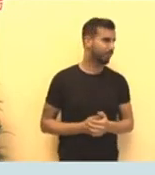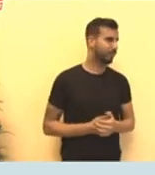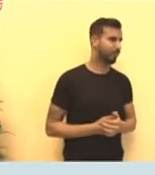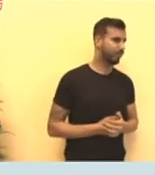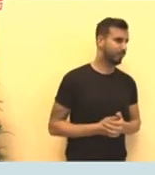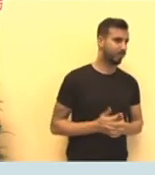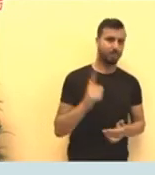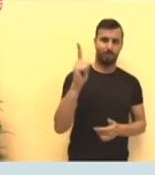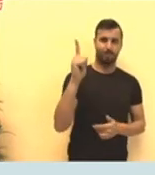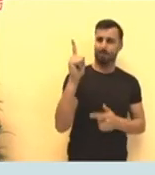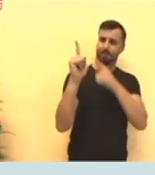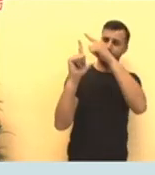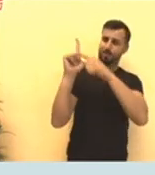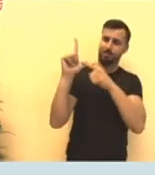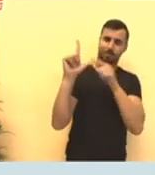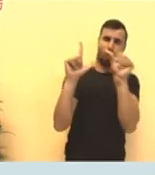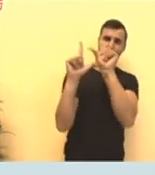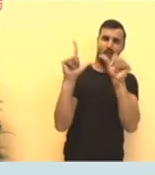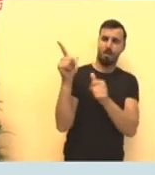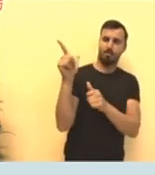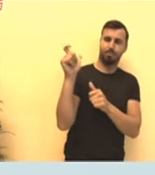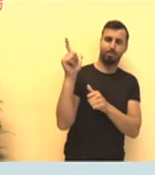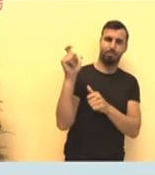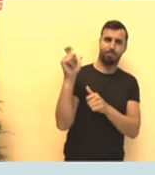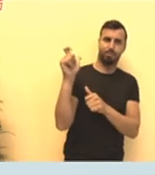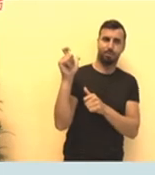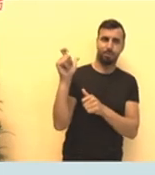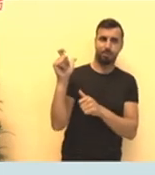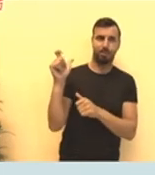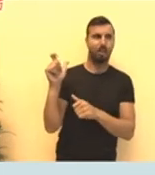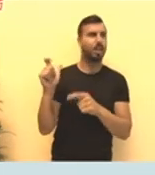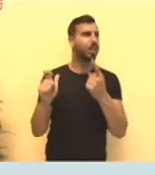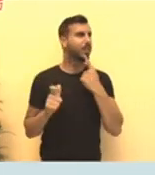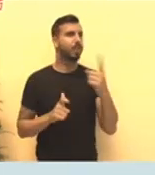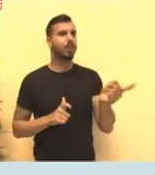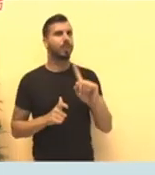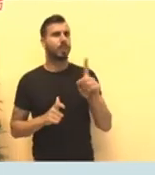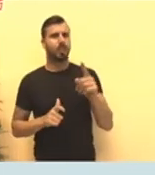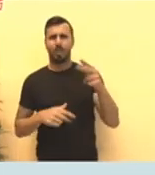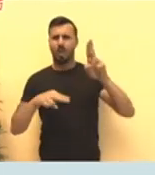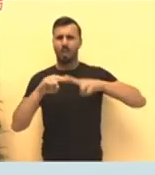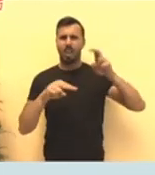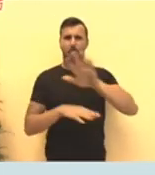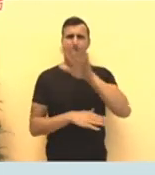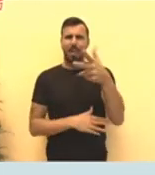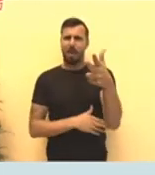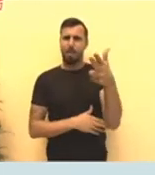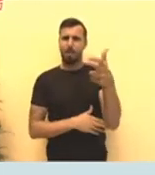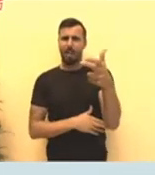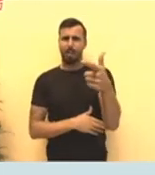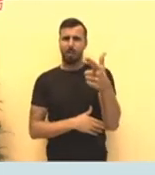Las mascarillas no se ven. A ver. Un hombre tocando. No, lo de negro parece una pistola.